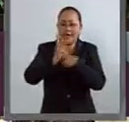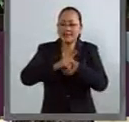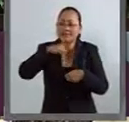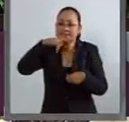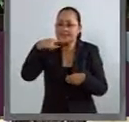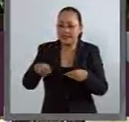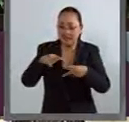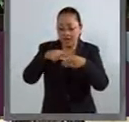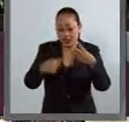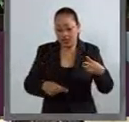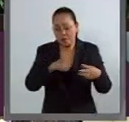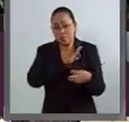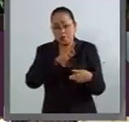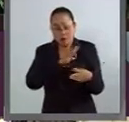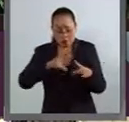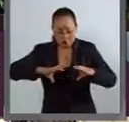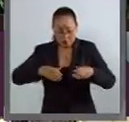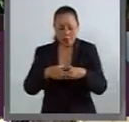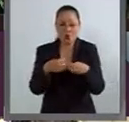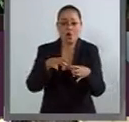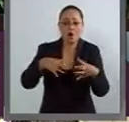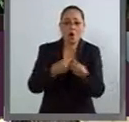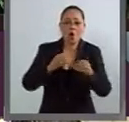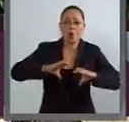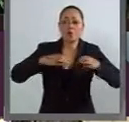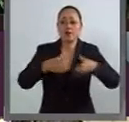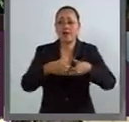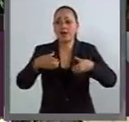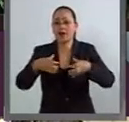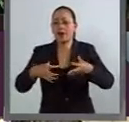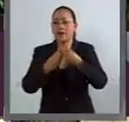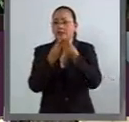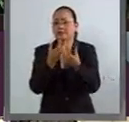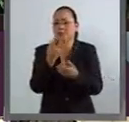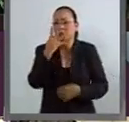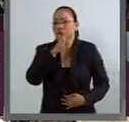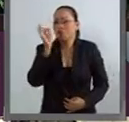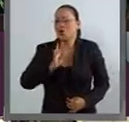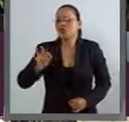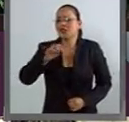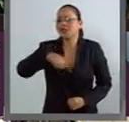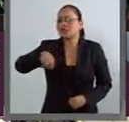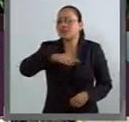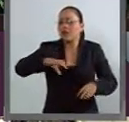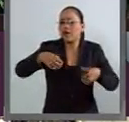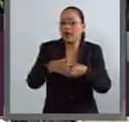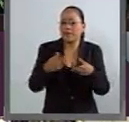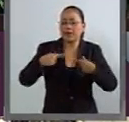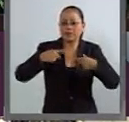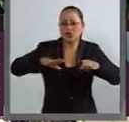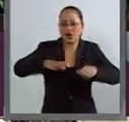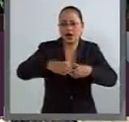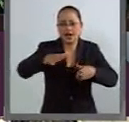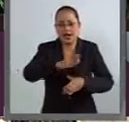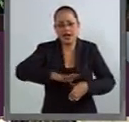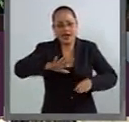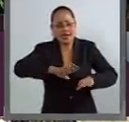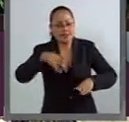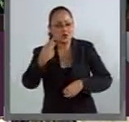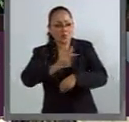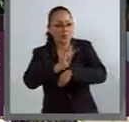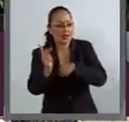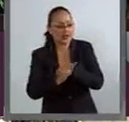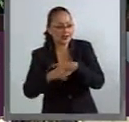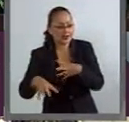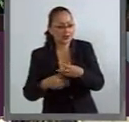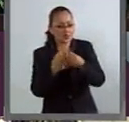han logrado construir una comunidad en Twitter que equivale a más del 4% de la población nacional.